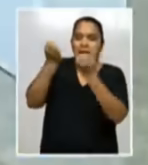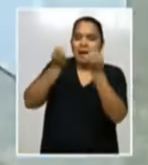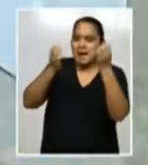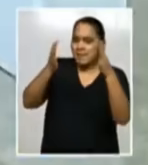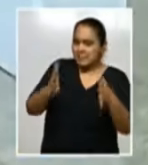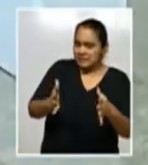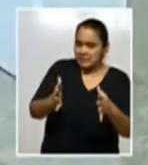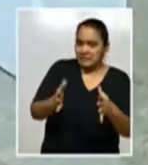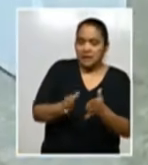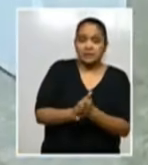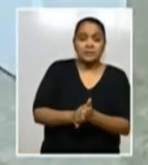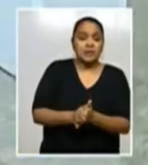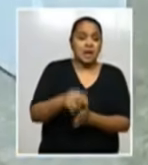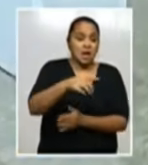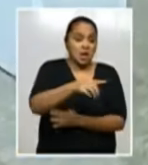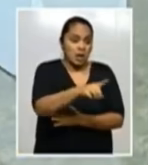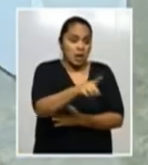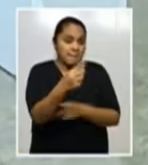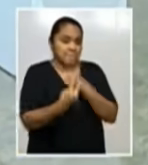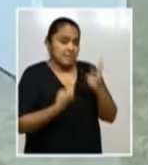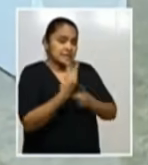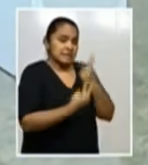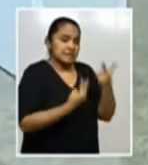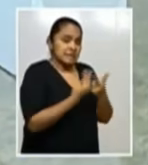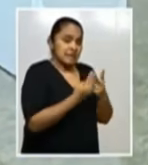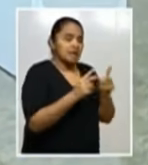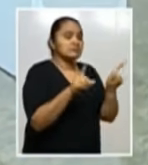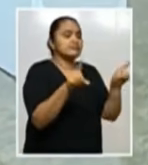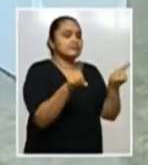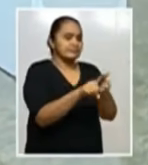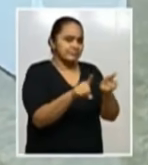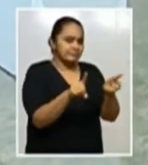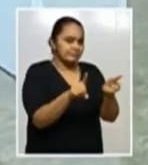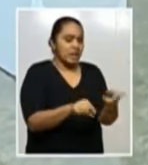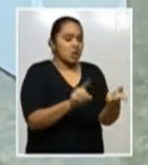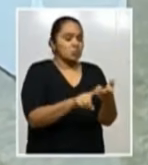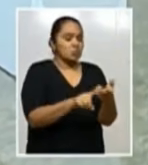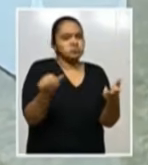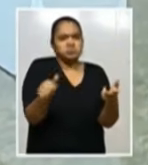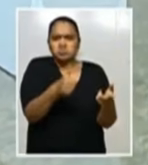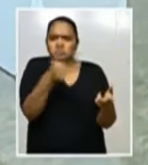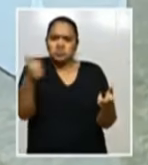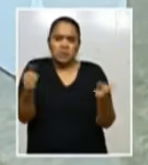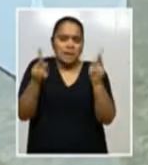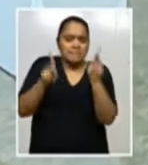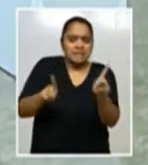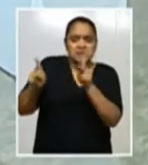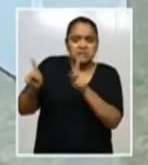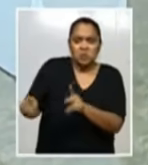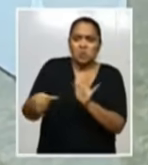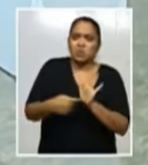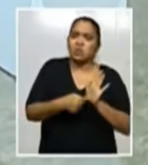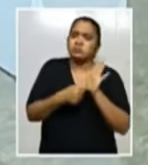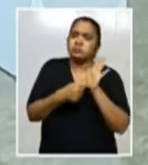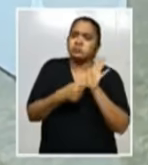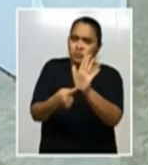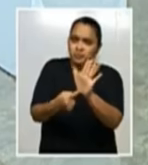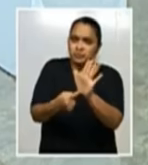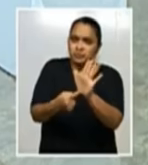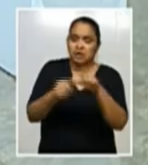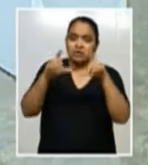la mejor manera posible que nuestros colaboradores y nuestros clientes